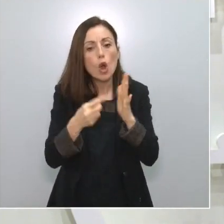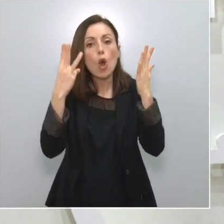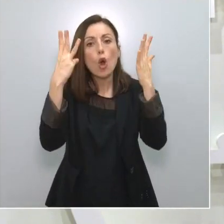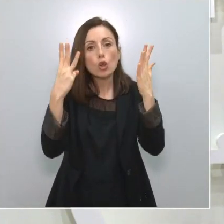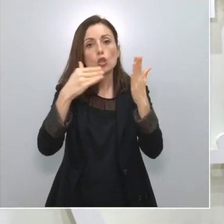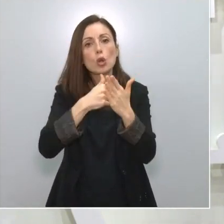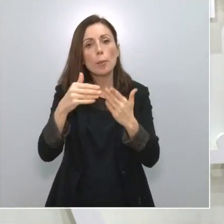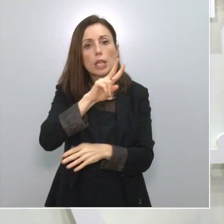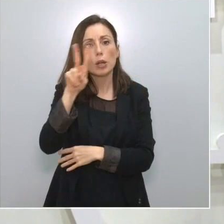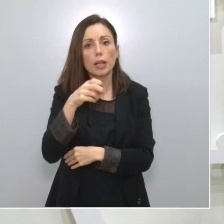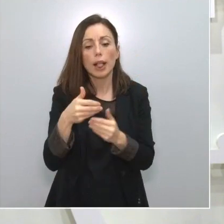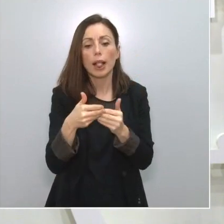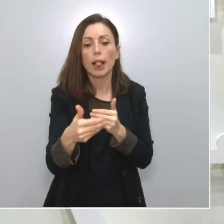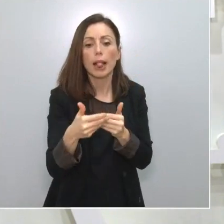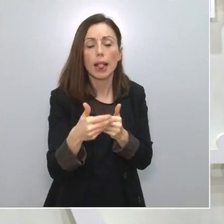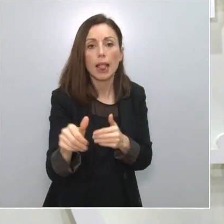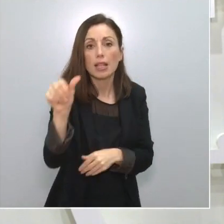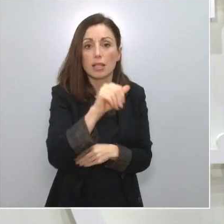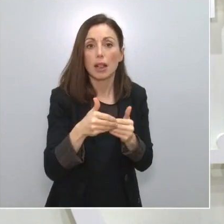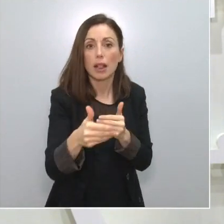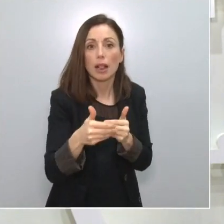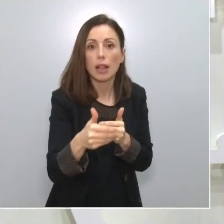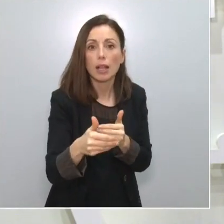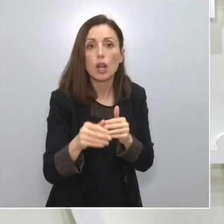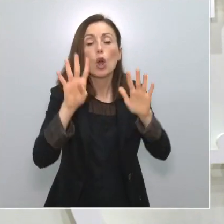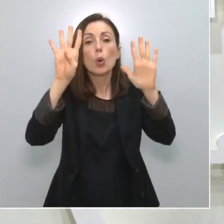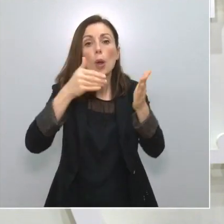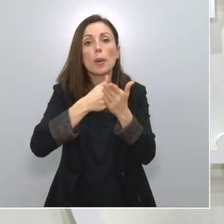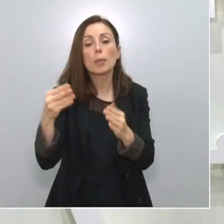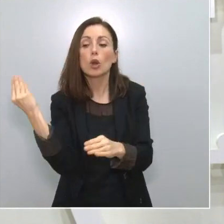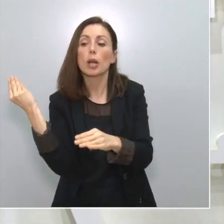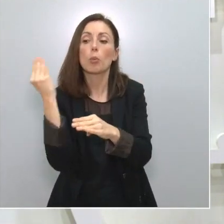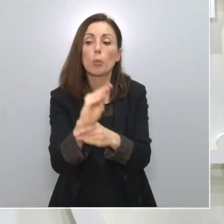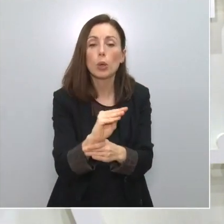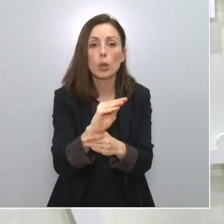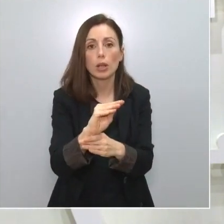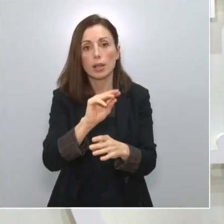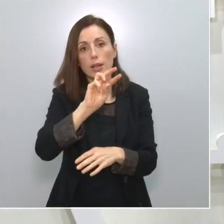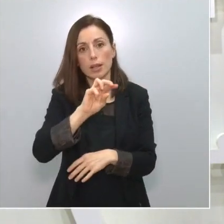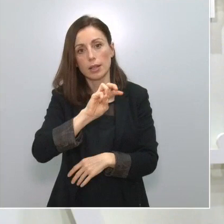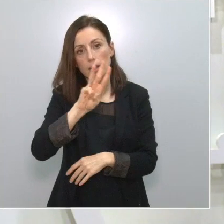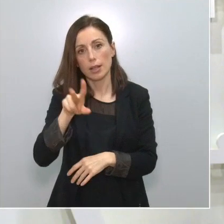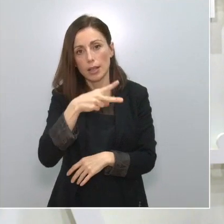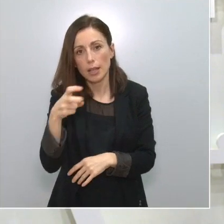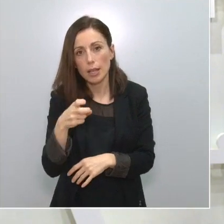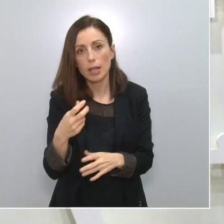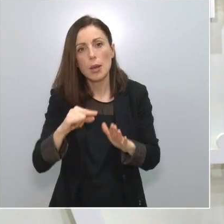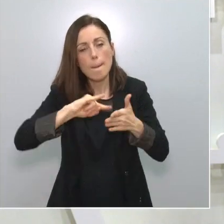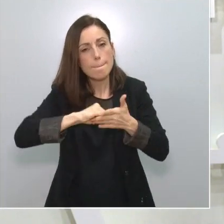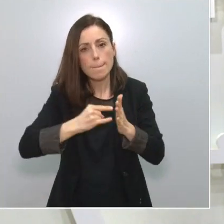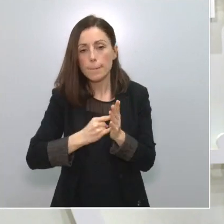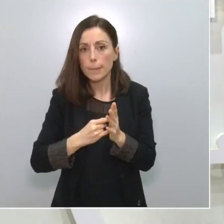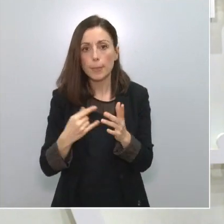de euros y en las próximas semanas se van a articular otros 9 millones de euros, y está elaborando también en un plan ambicioso, por